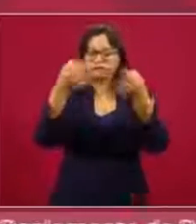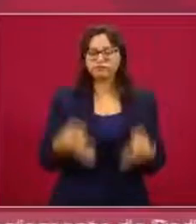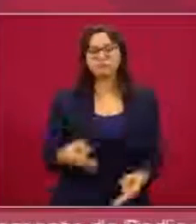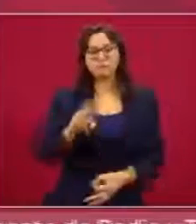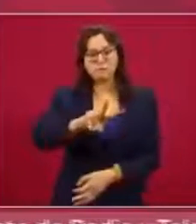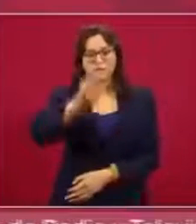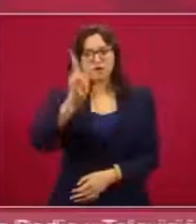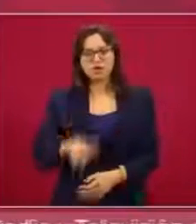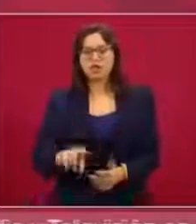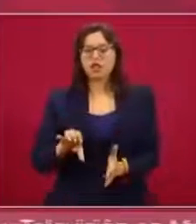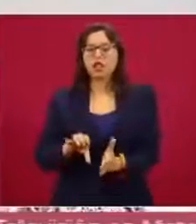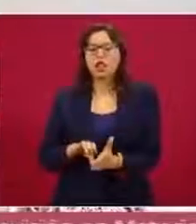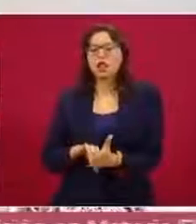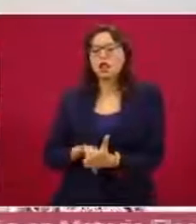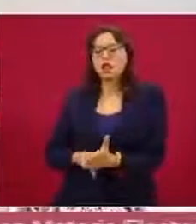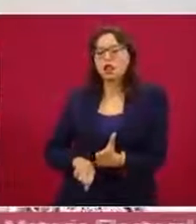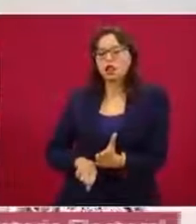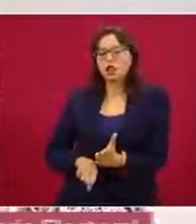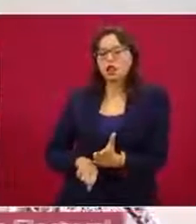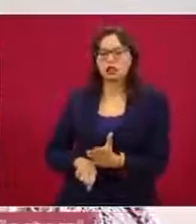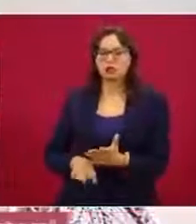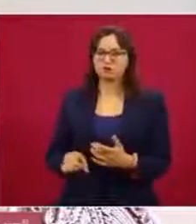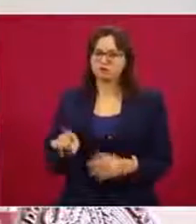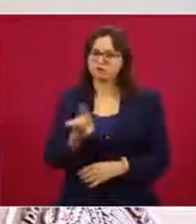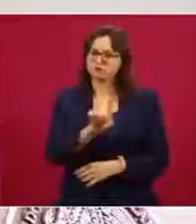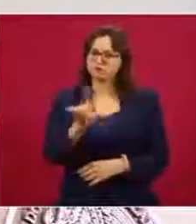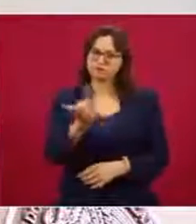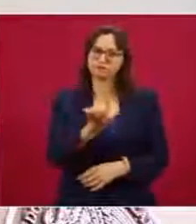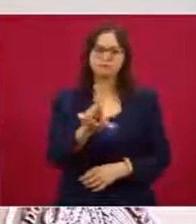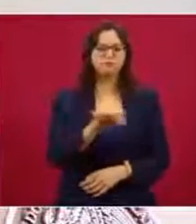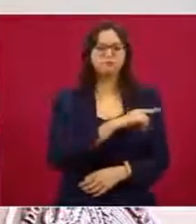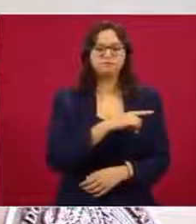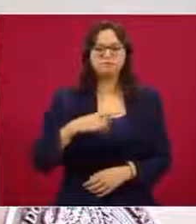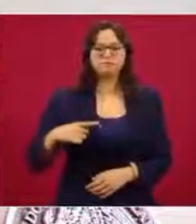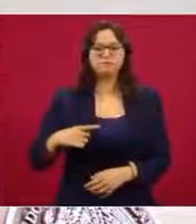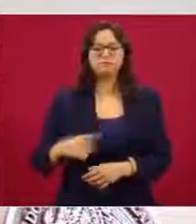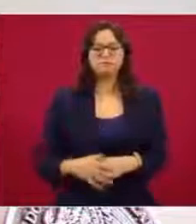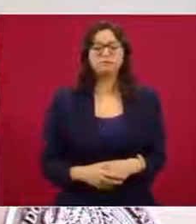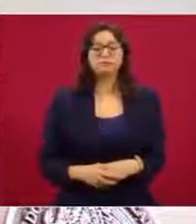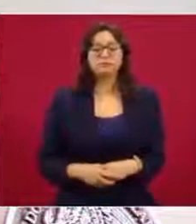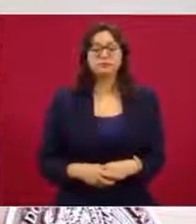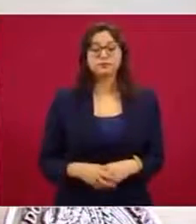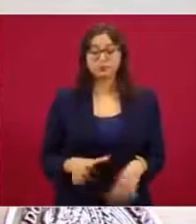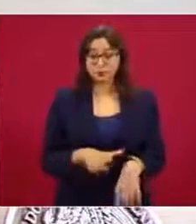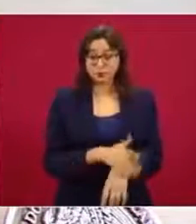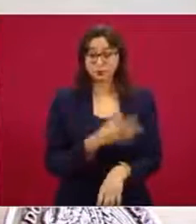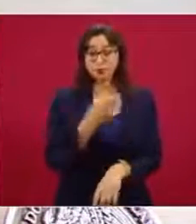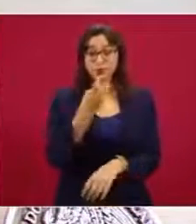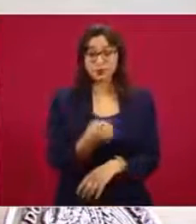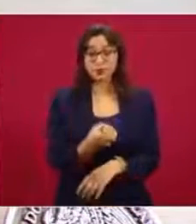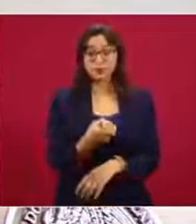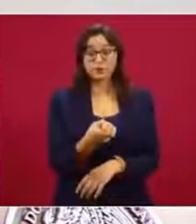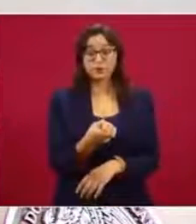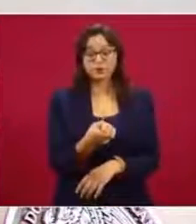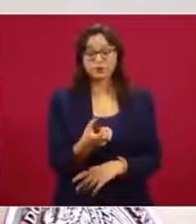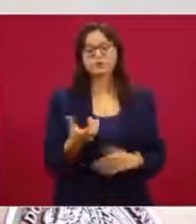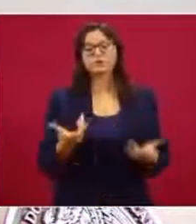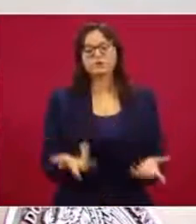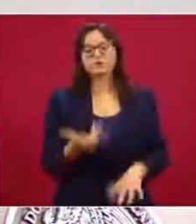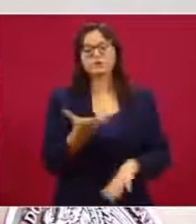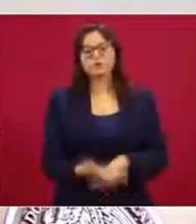no se le robe al consumidor entonces por eso es